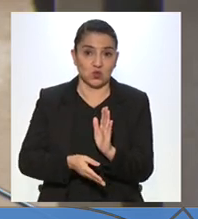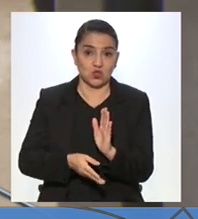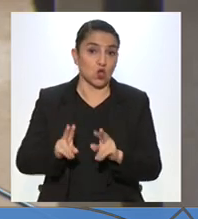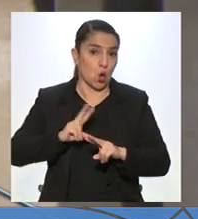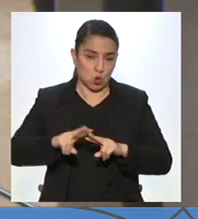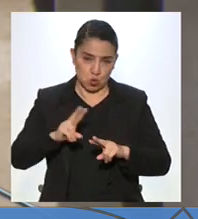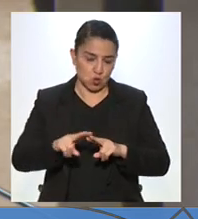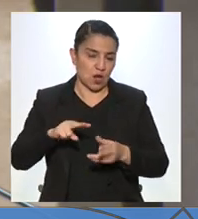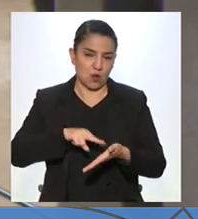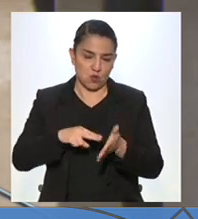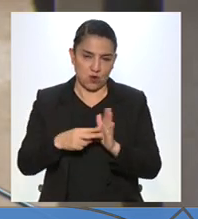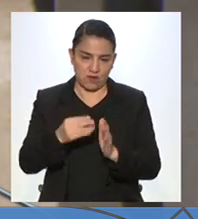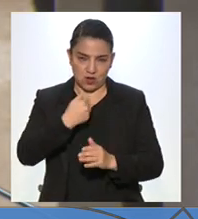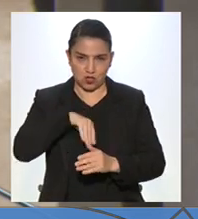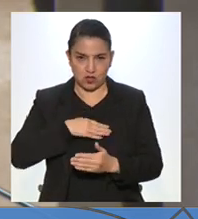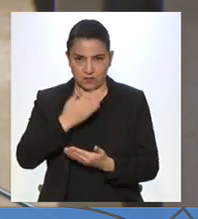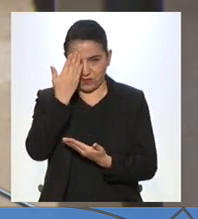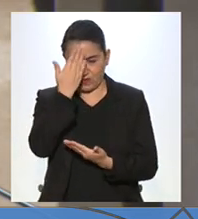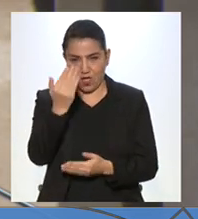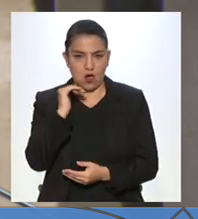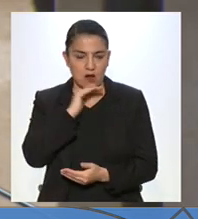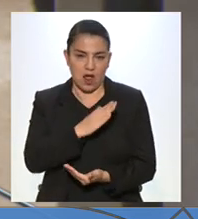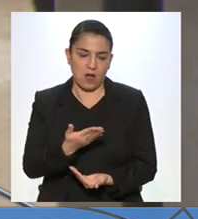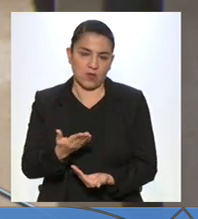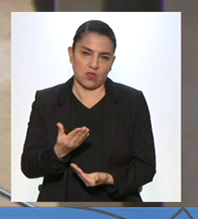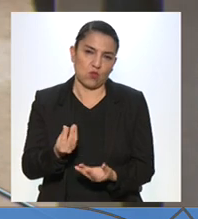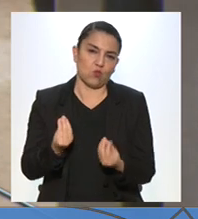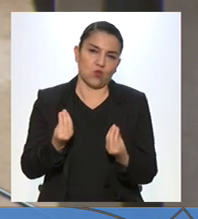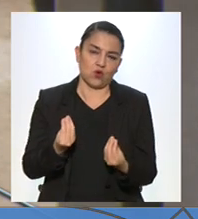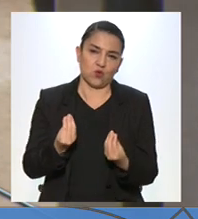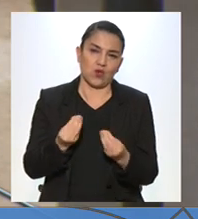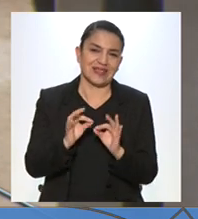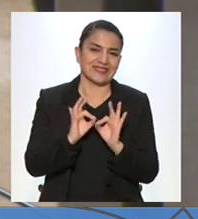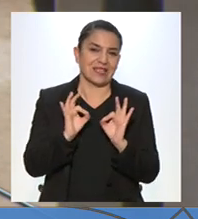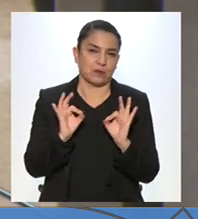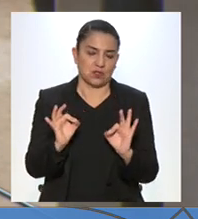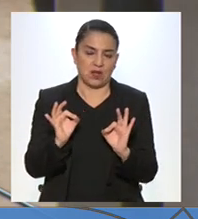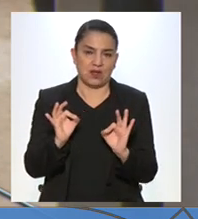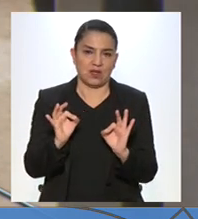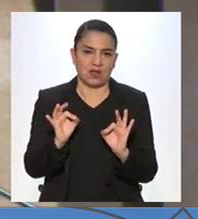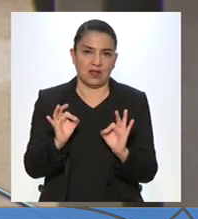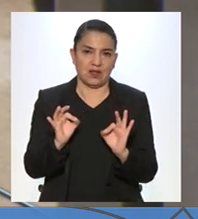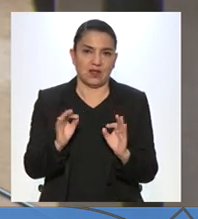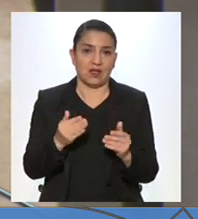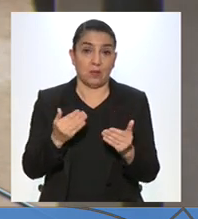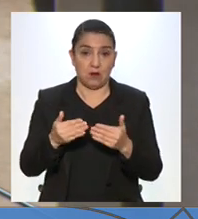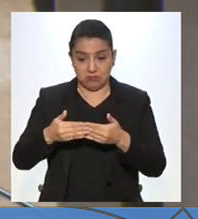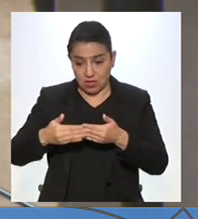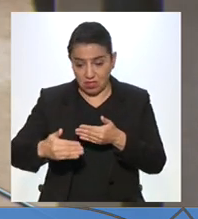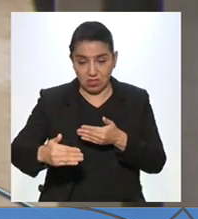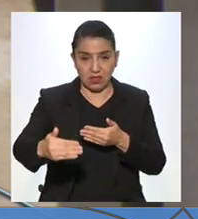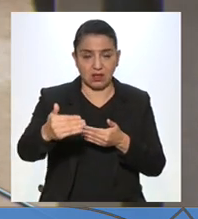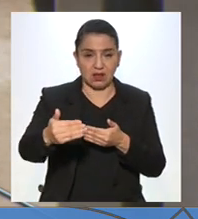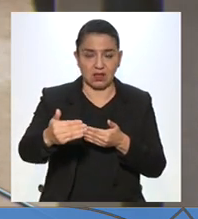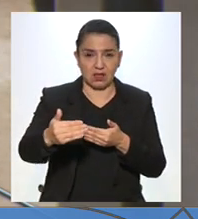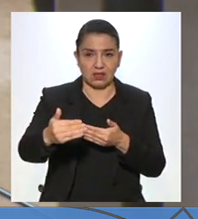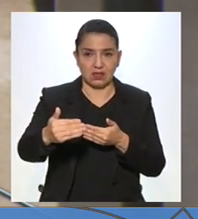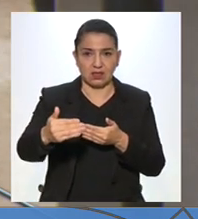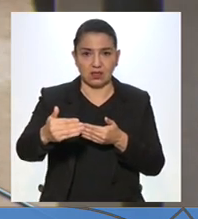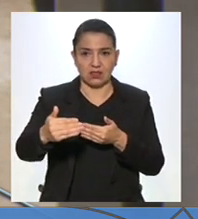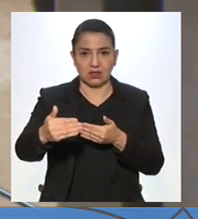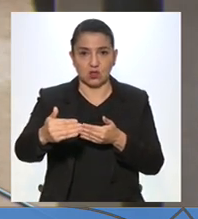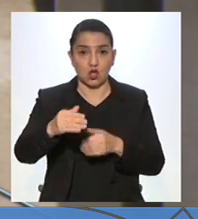como la que enfrentamos con la rapidez que lo hicimos es bastante excepcional. Y para adelante, cuando miramos las tasas